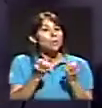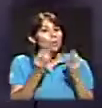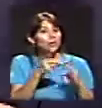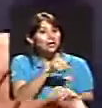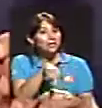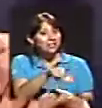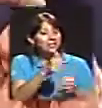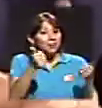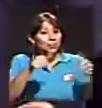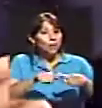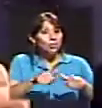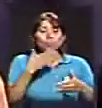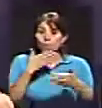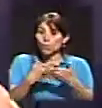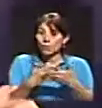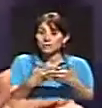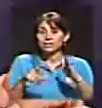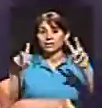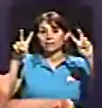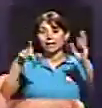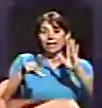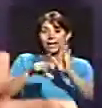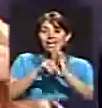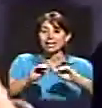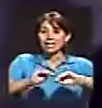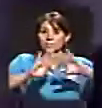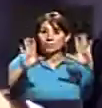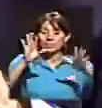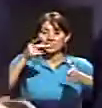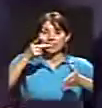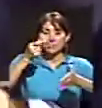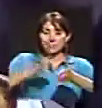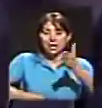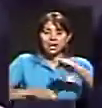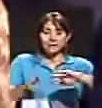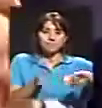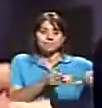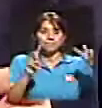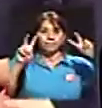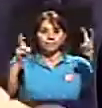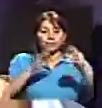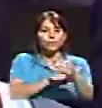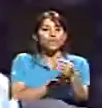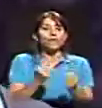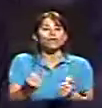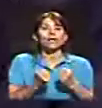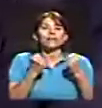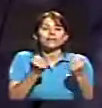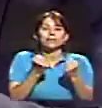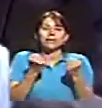buenas. La ley de transparencia fiscal, la ley de fortalecimiento aduanero y tributario, la ley